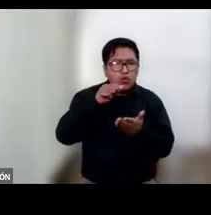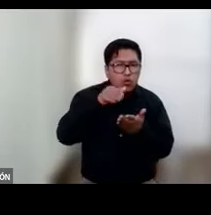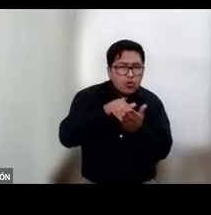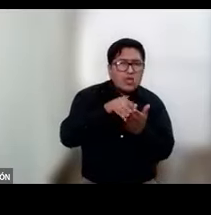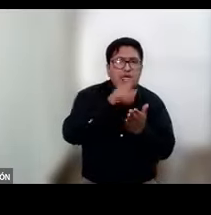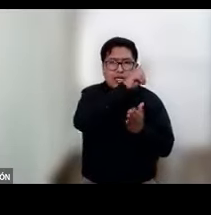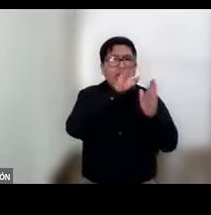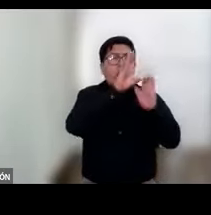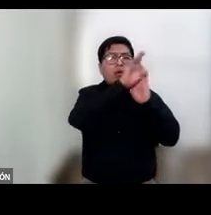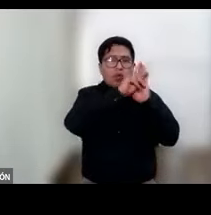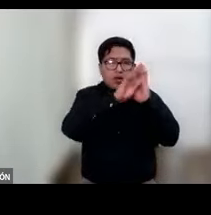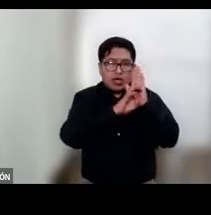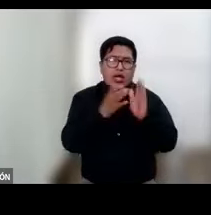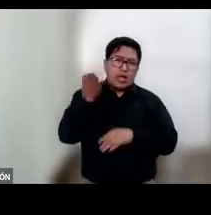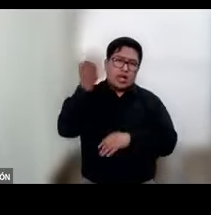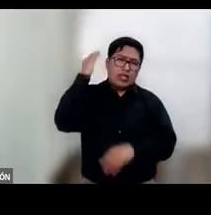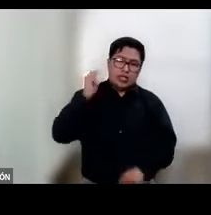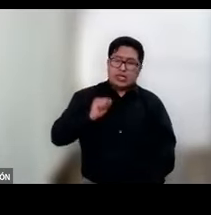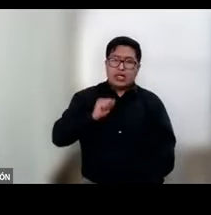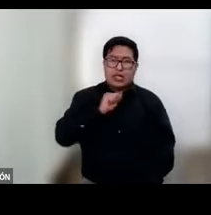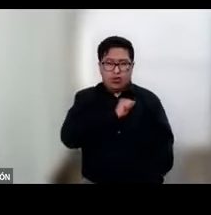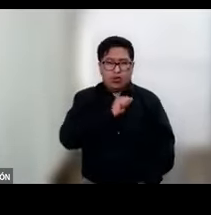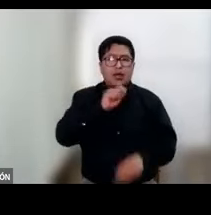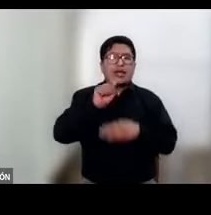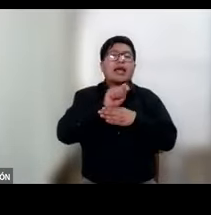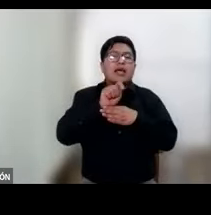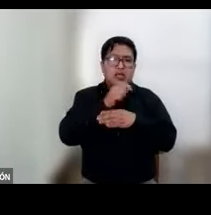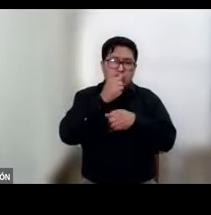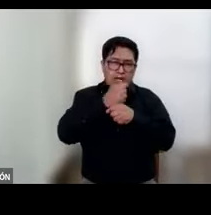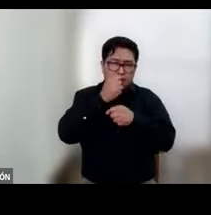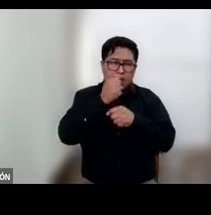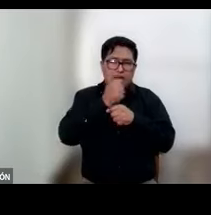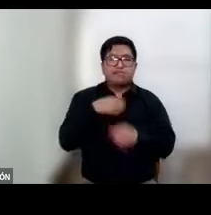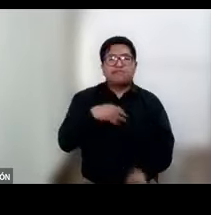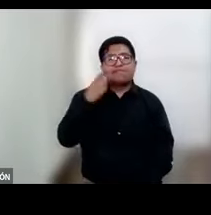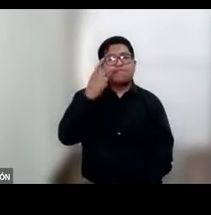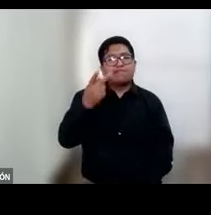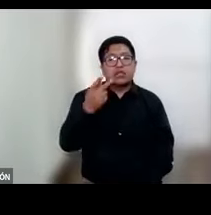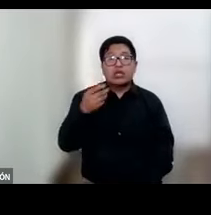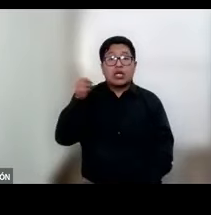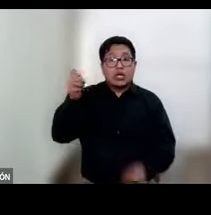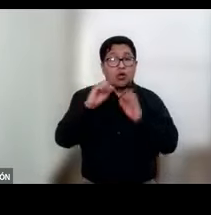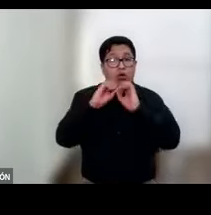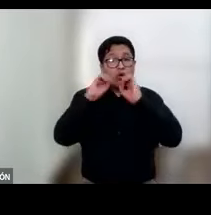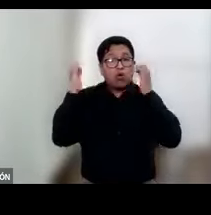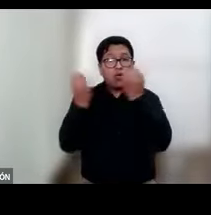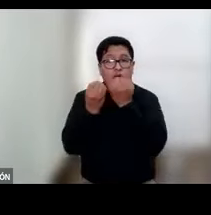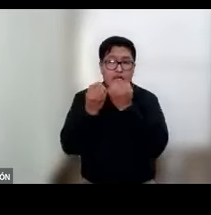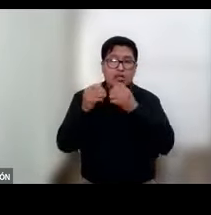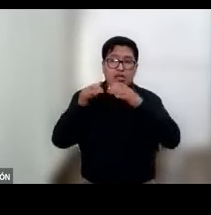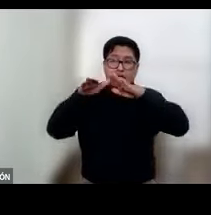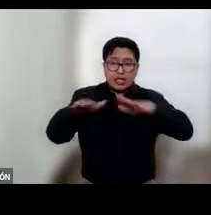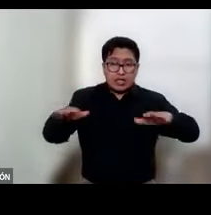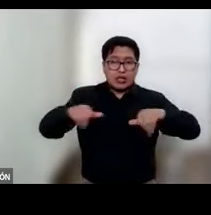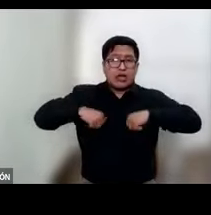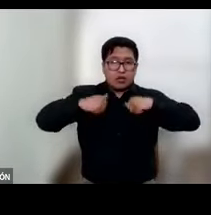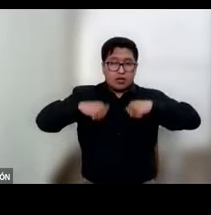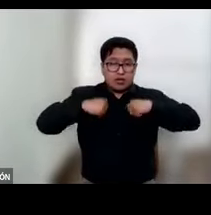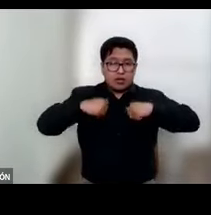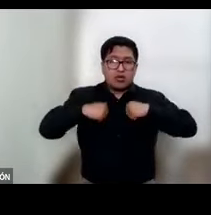senadores como técnicas y la verdad es que la lucha de los snacks así se llamaban de los nats